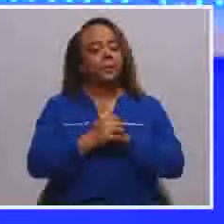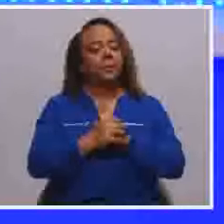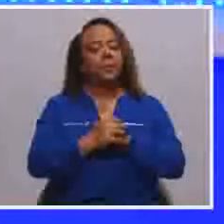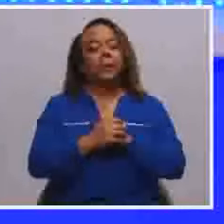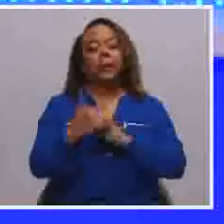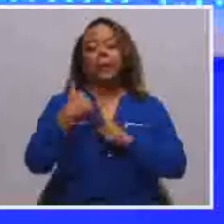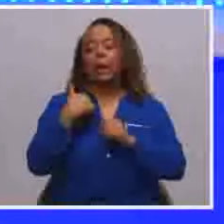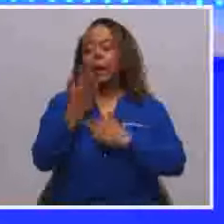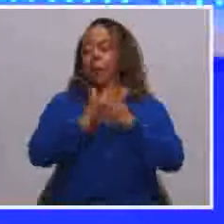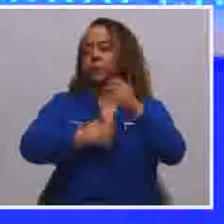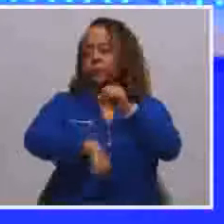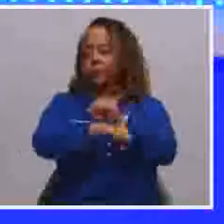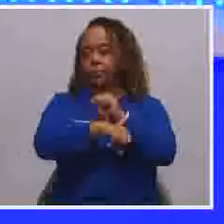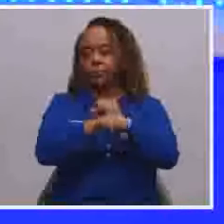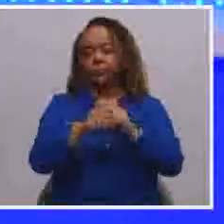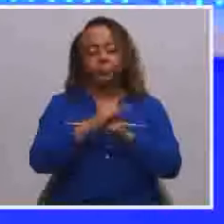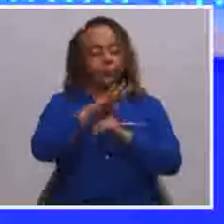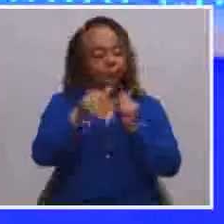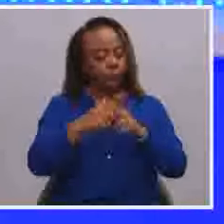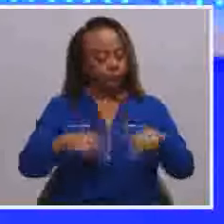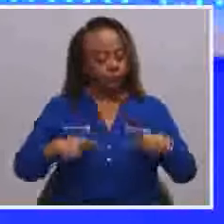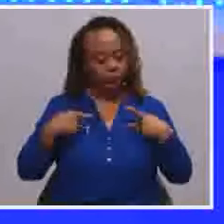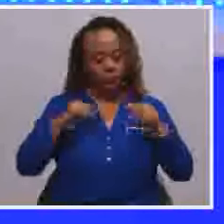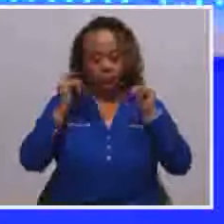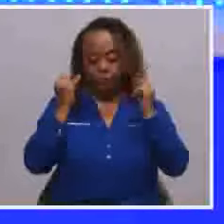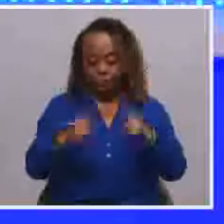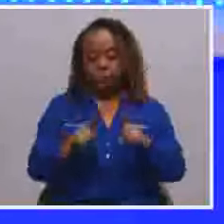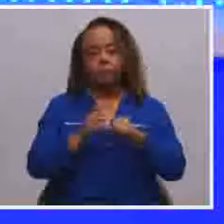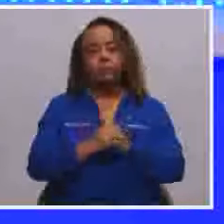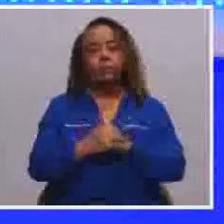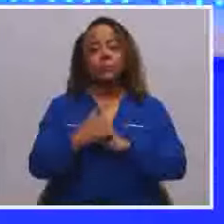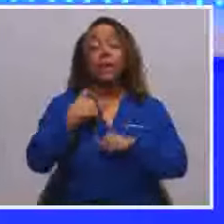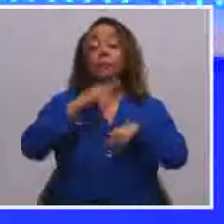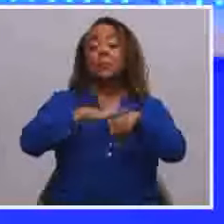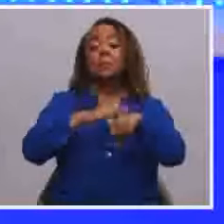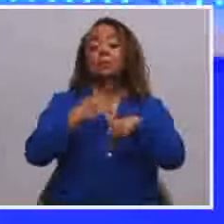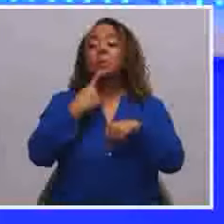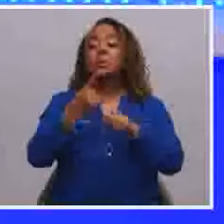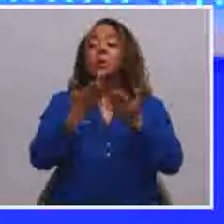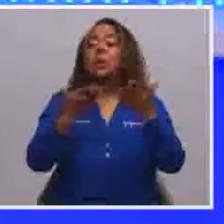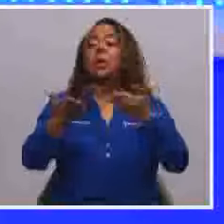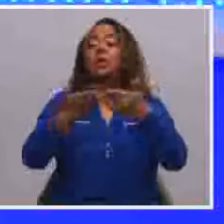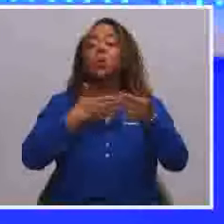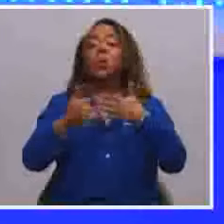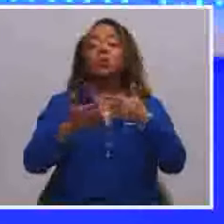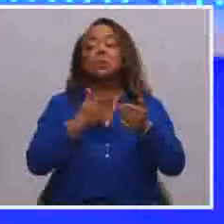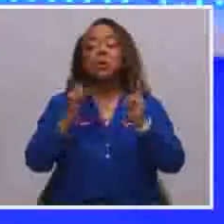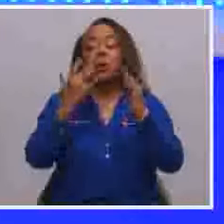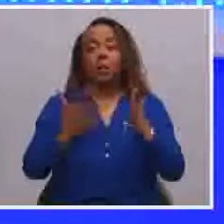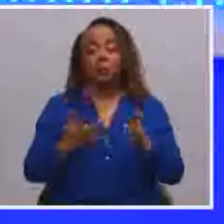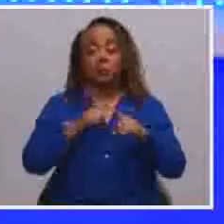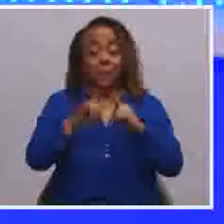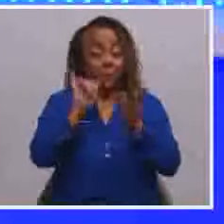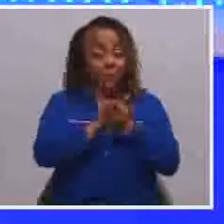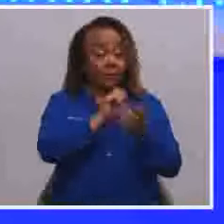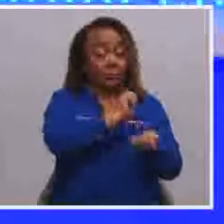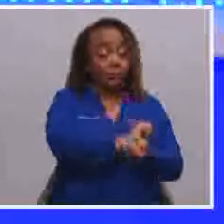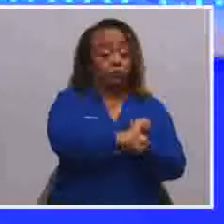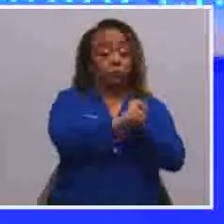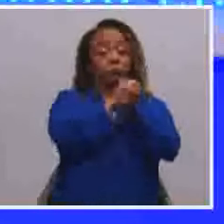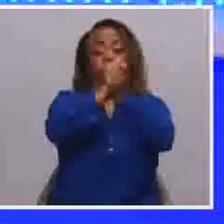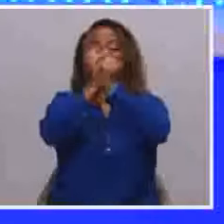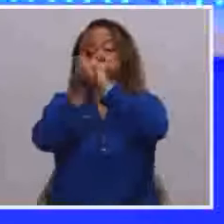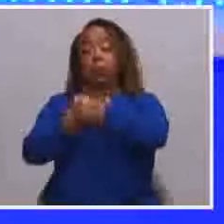imperante en el fútbol toda la vida fue así de que hay una un permiso para decir cualquier cosa al protagonista Pero eso viene cambiando